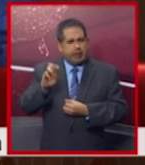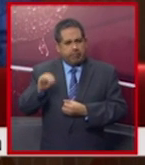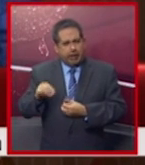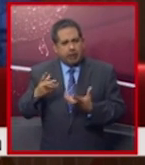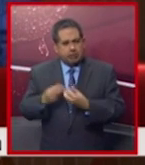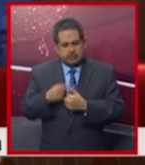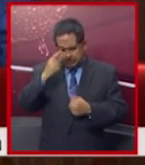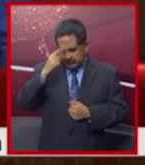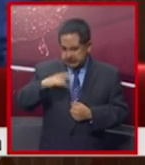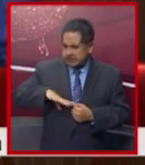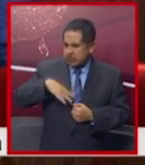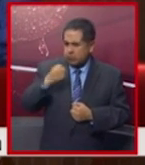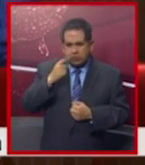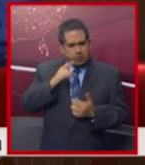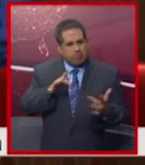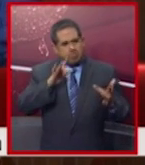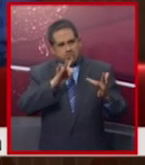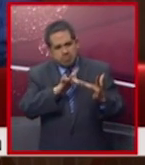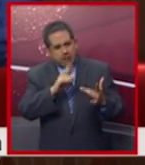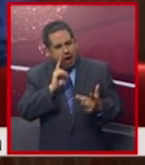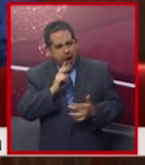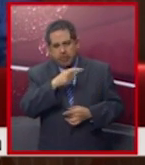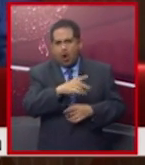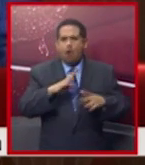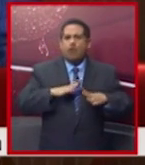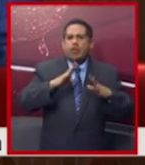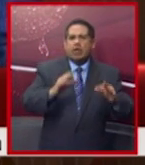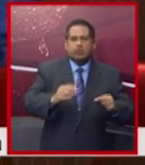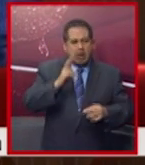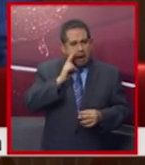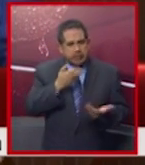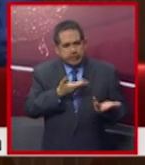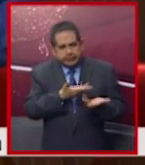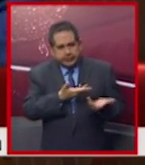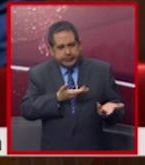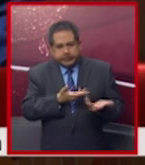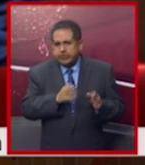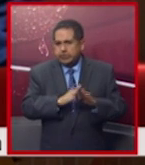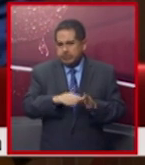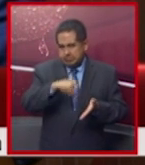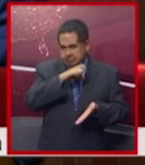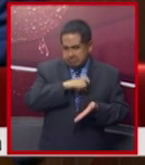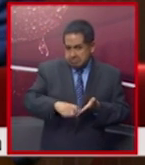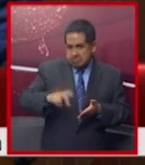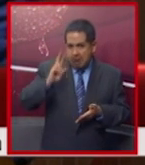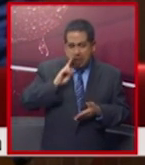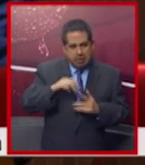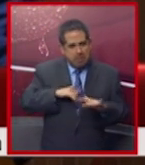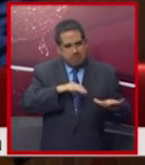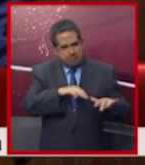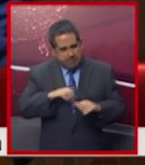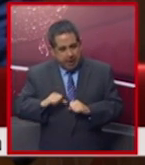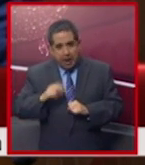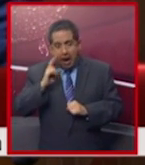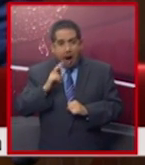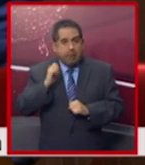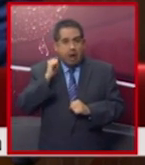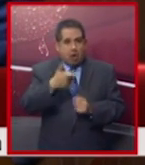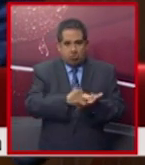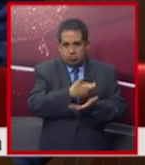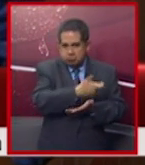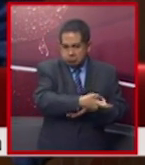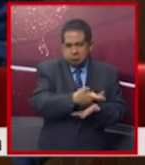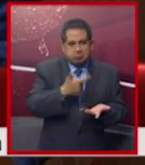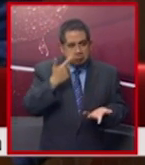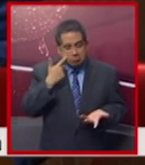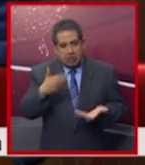un esfuerzo por contactar a la Fundación y por ver las posibilidades reales para poder adquirir justamente